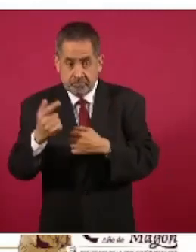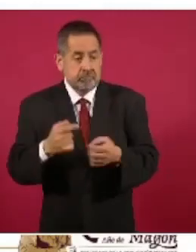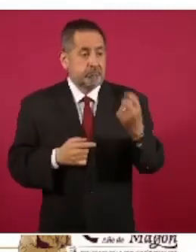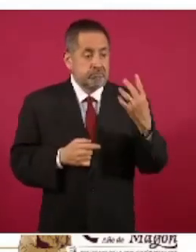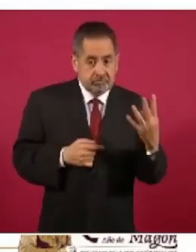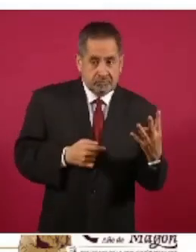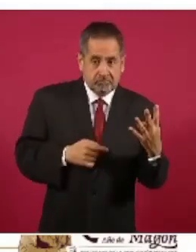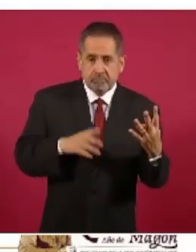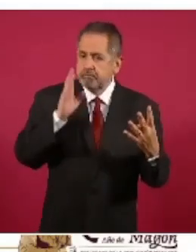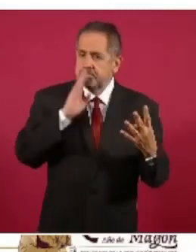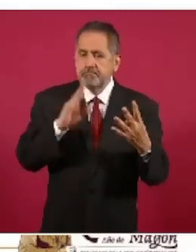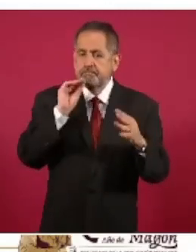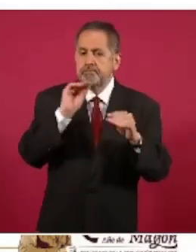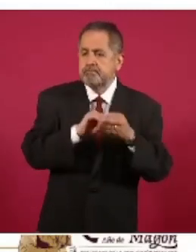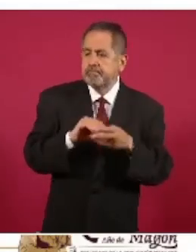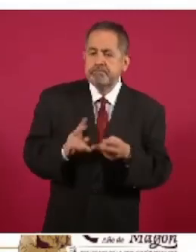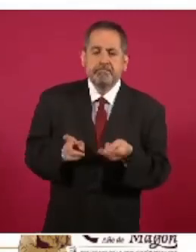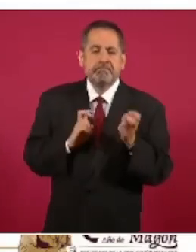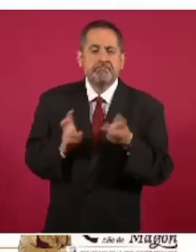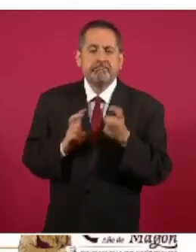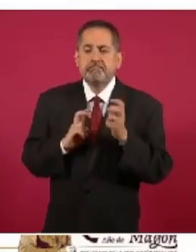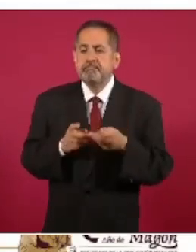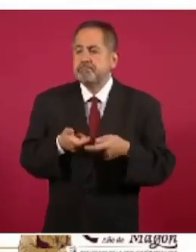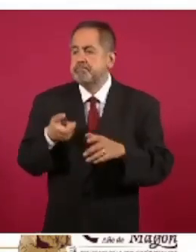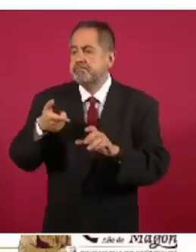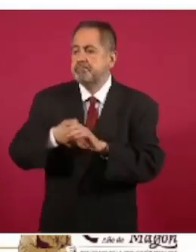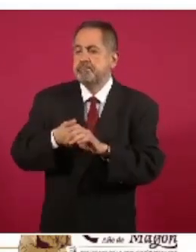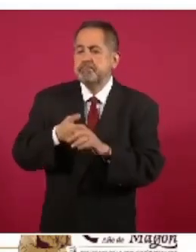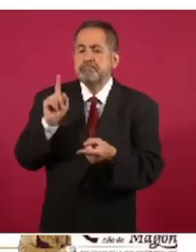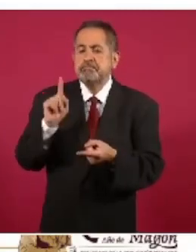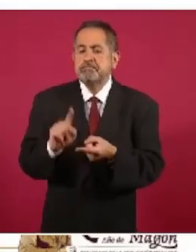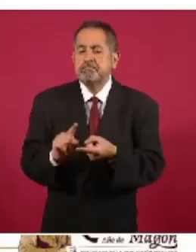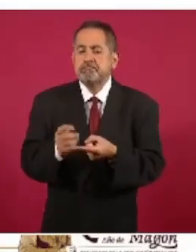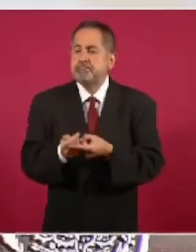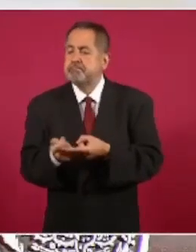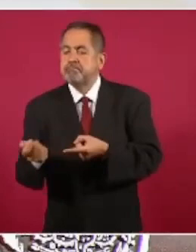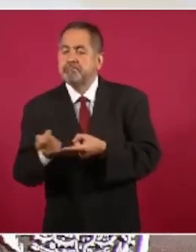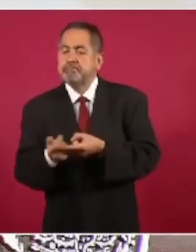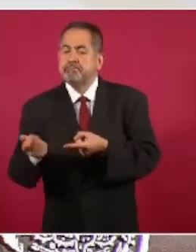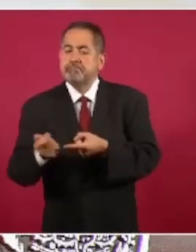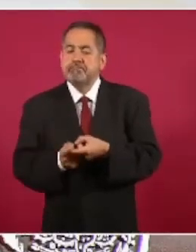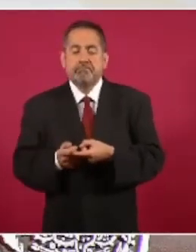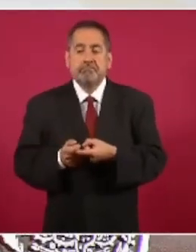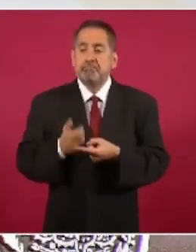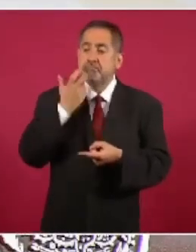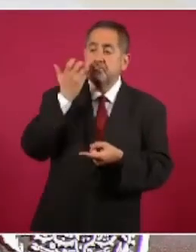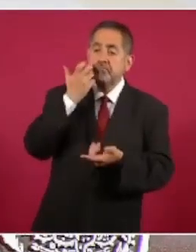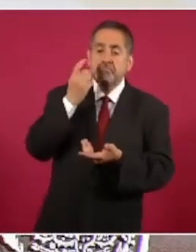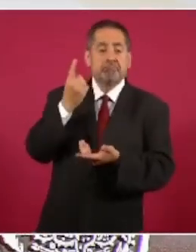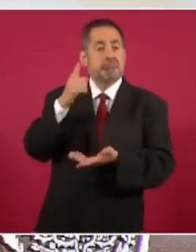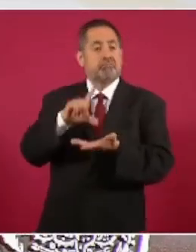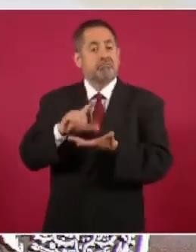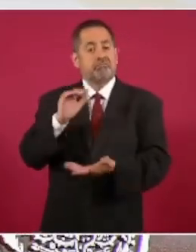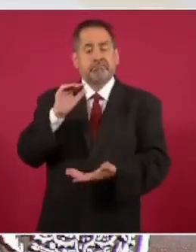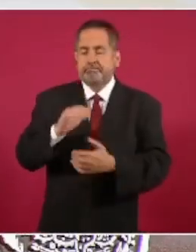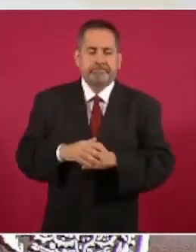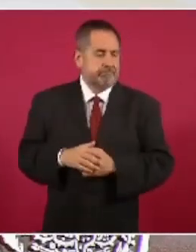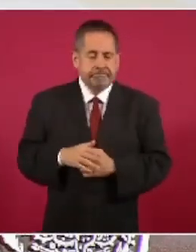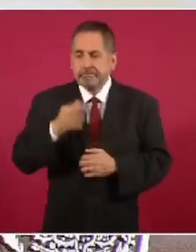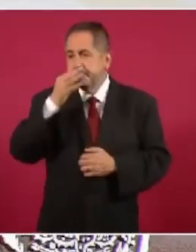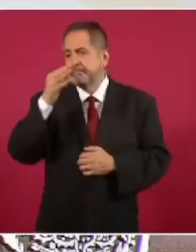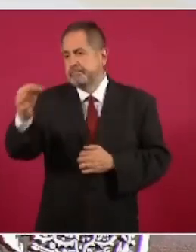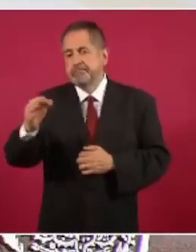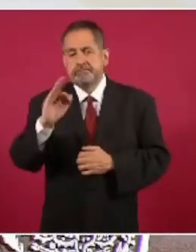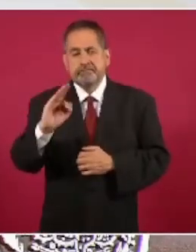que tenían rastrillos. Ahora sí, reitero, vamos a pedir el apoyo de la Fiscalía General de la República en estos